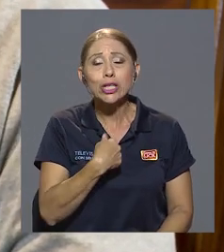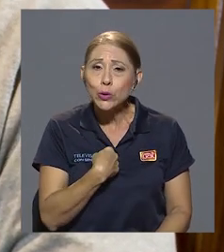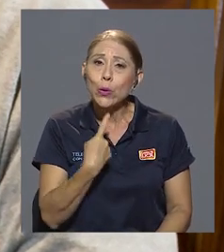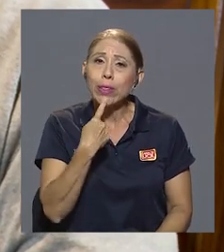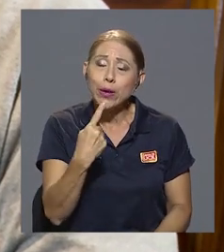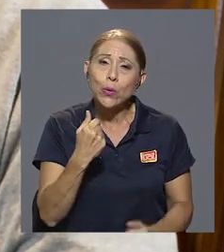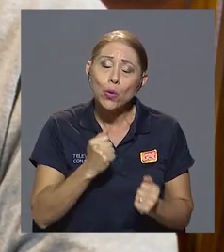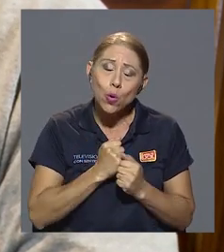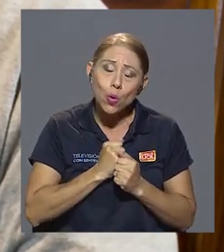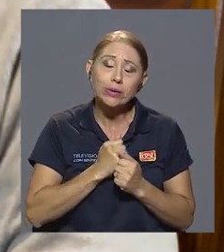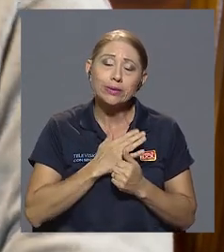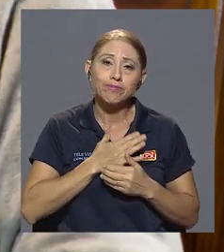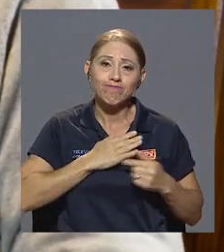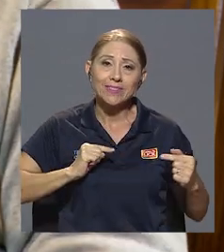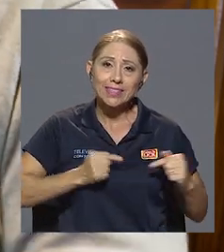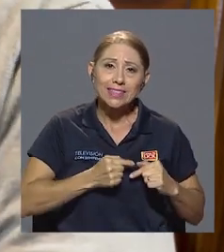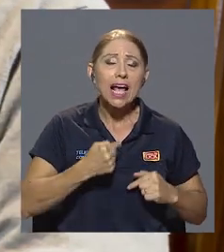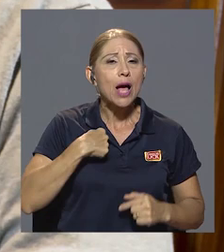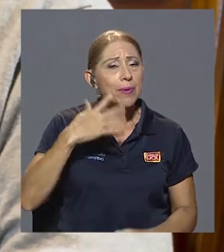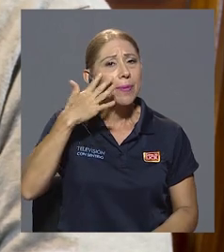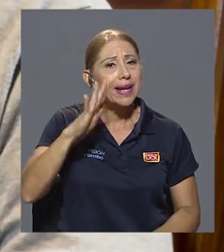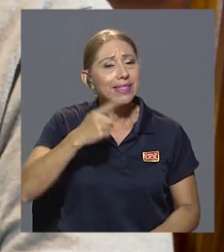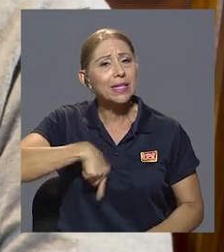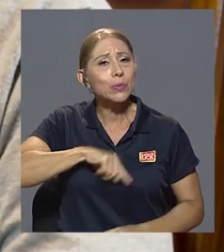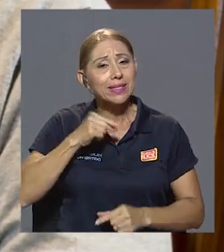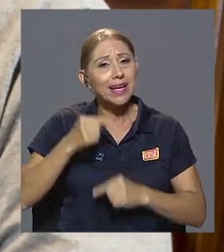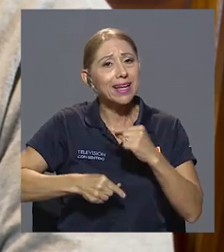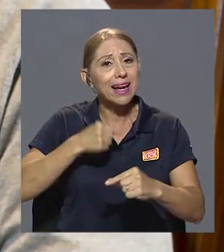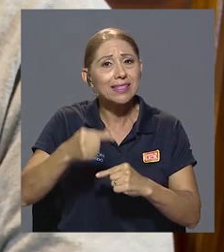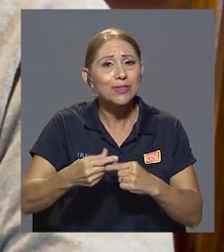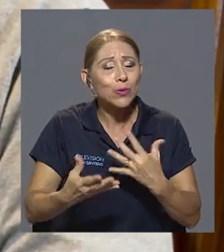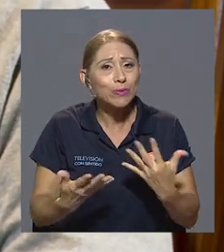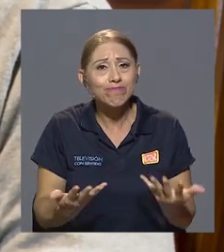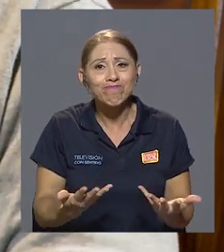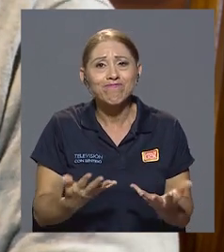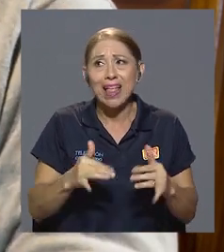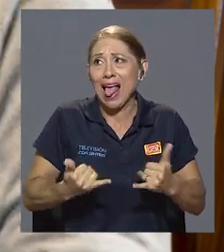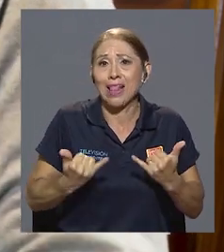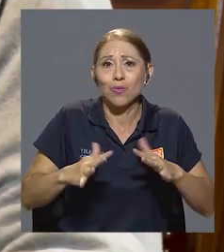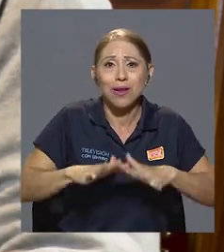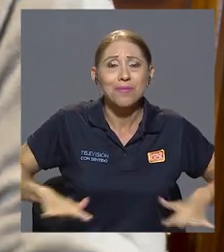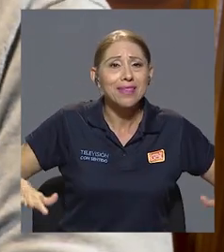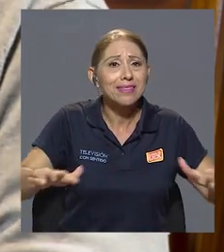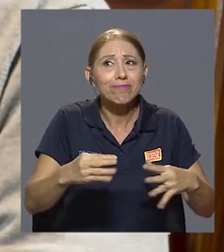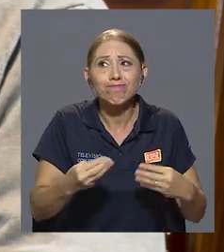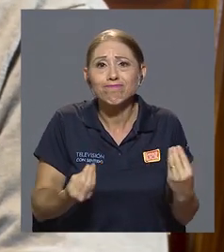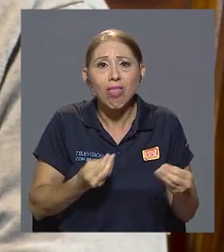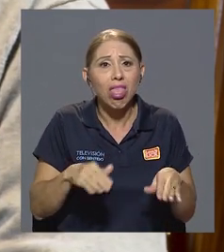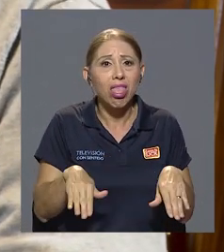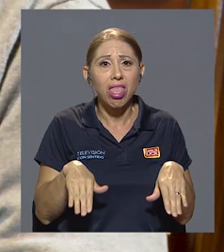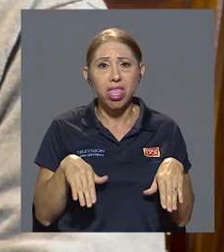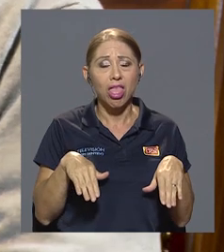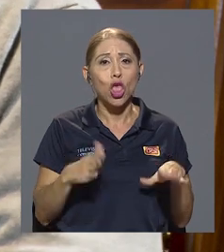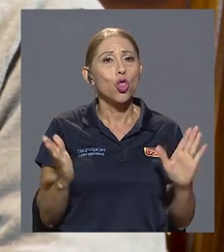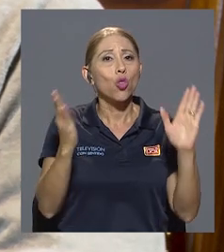me parece que nuestra generación se está quedando corta en términos de de poder hacer una diferencia